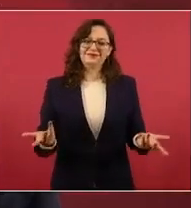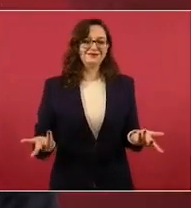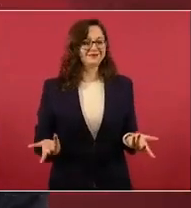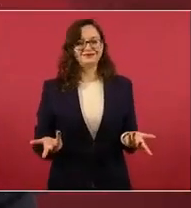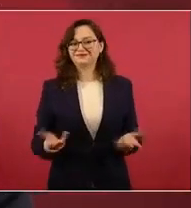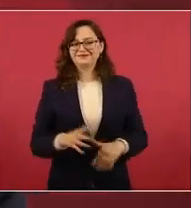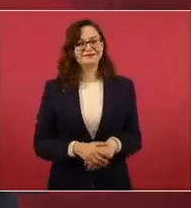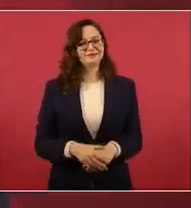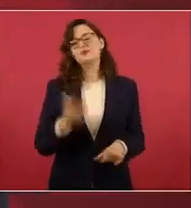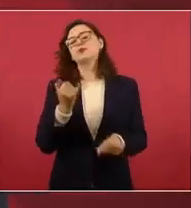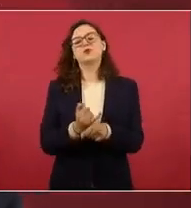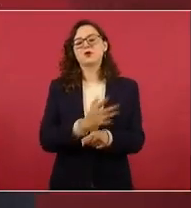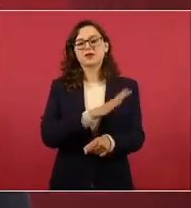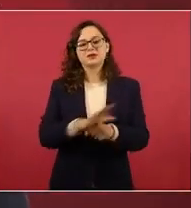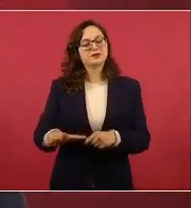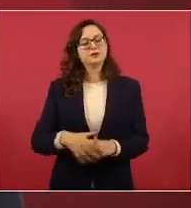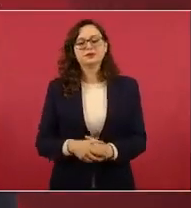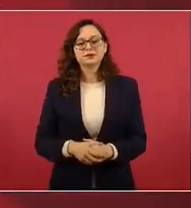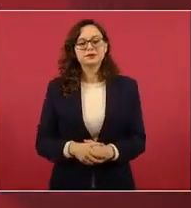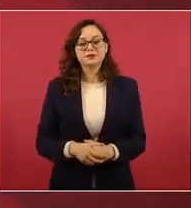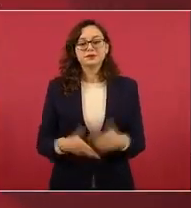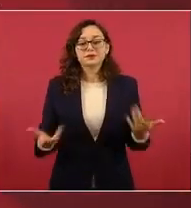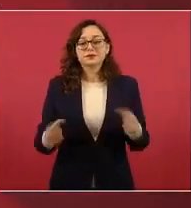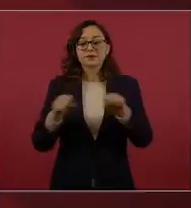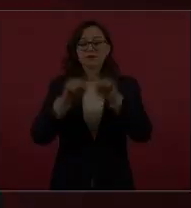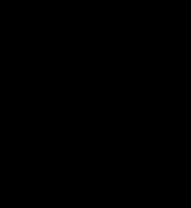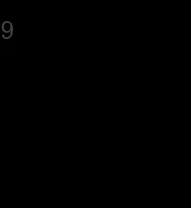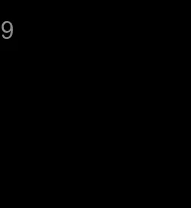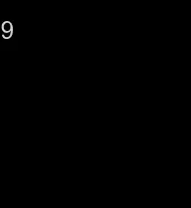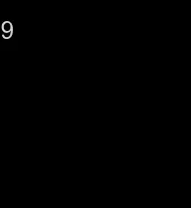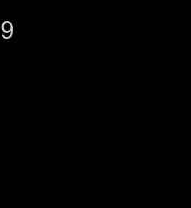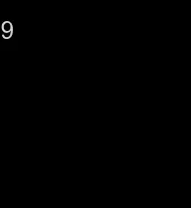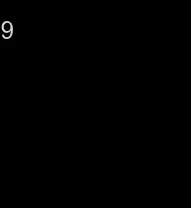Todo el sistema de salud pública va a ser